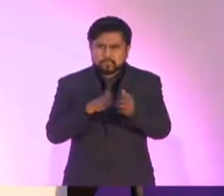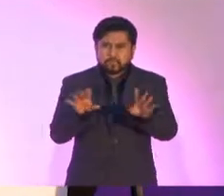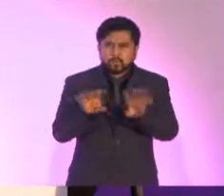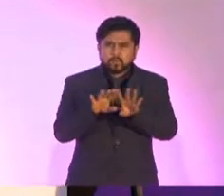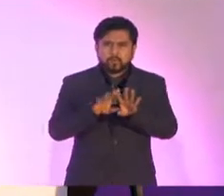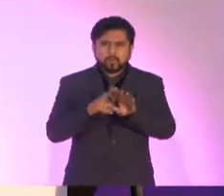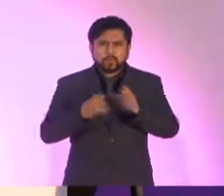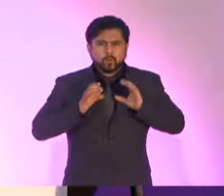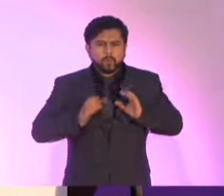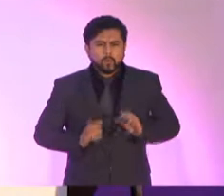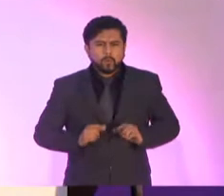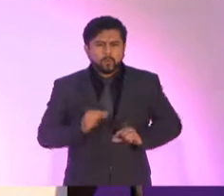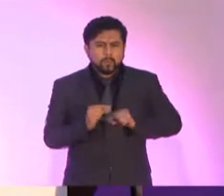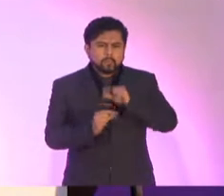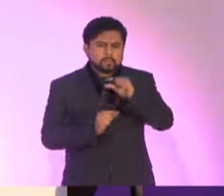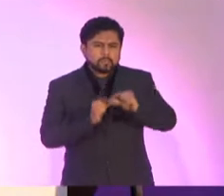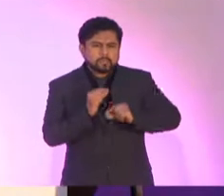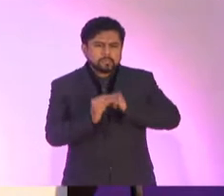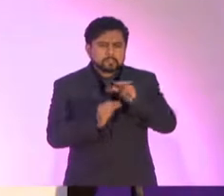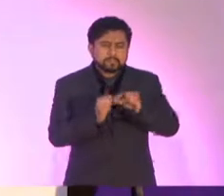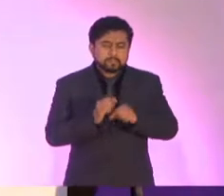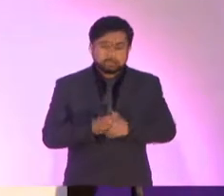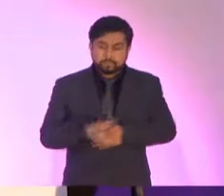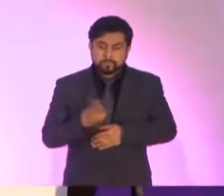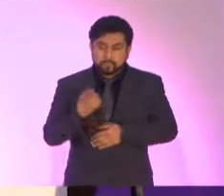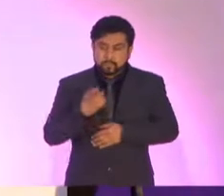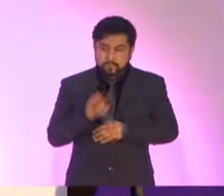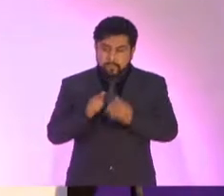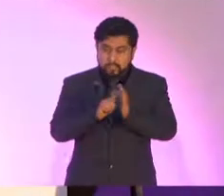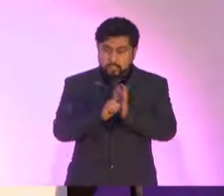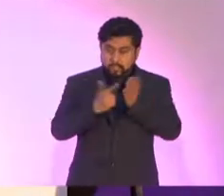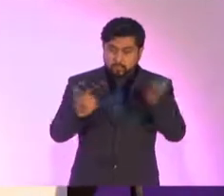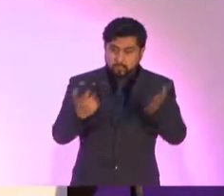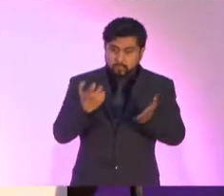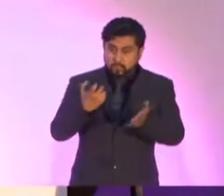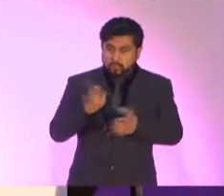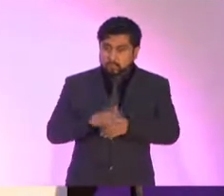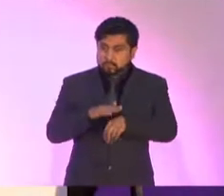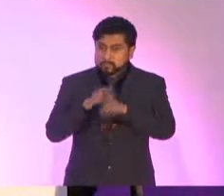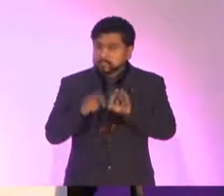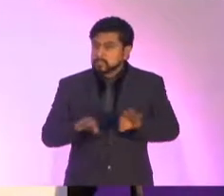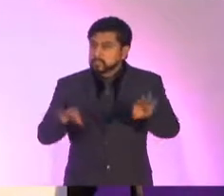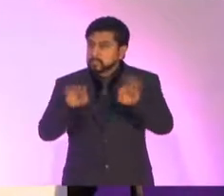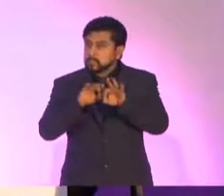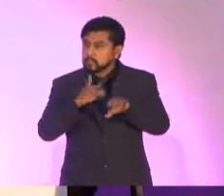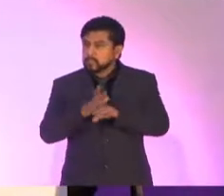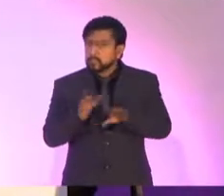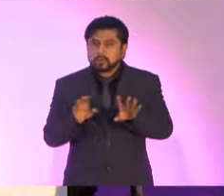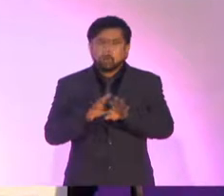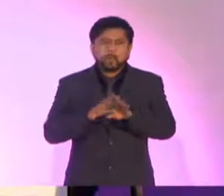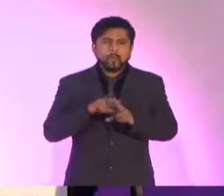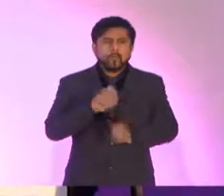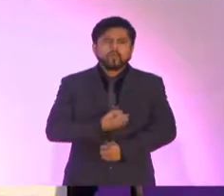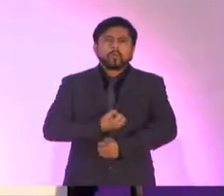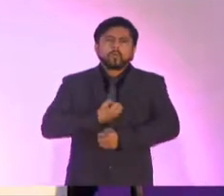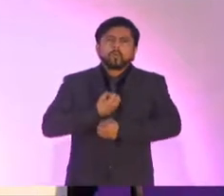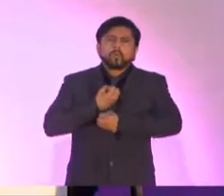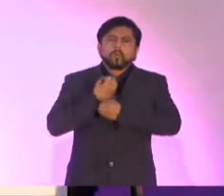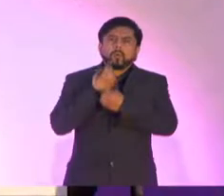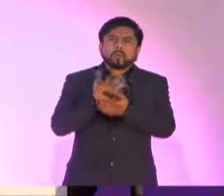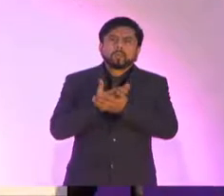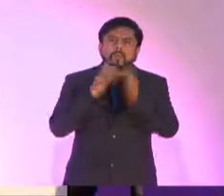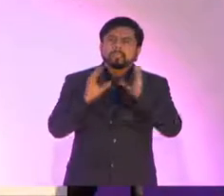anatomía particular de los combatientes. Este libro es, principalmente, una oda hacia las mujeres que comparten